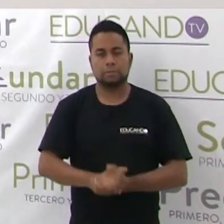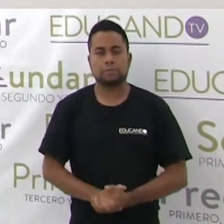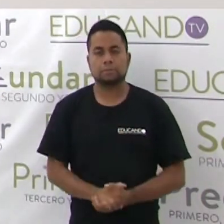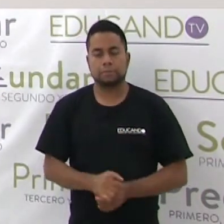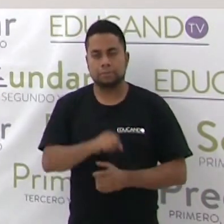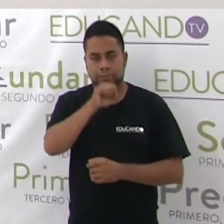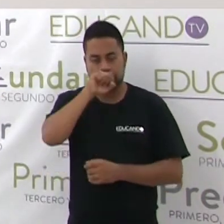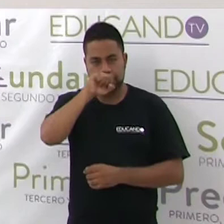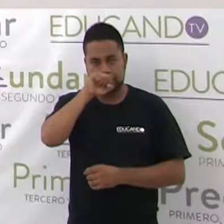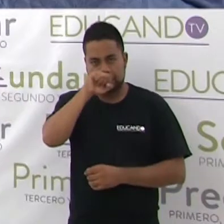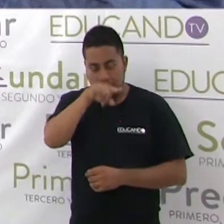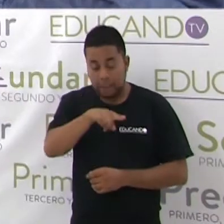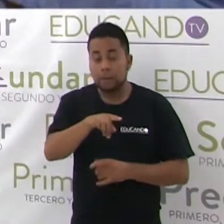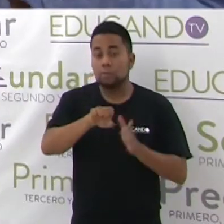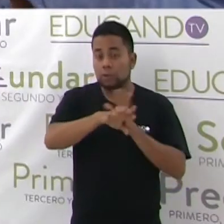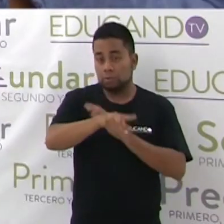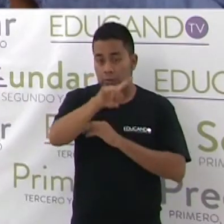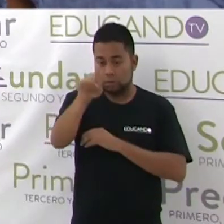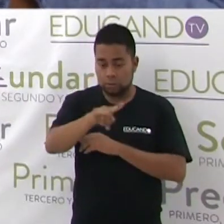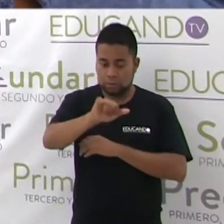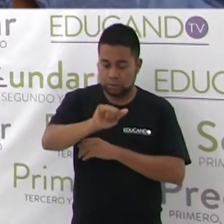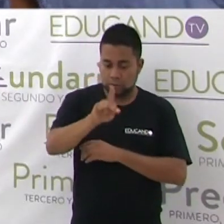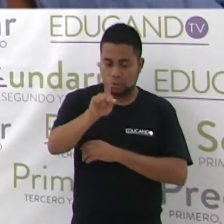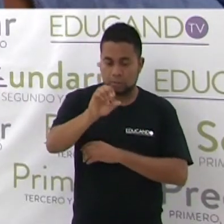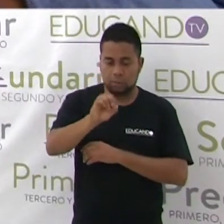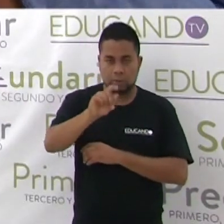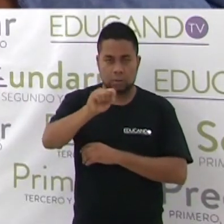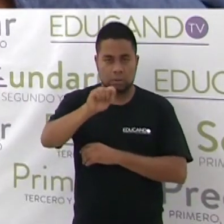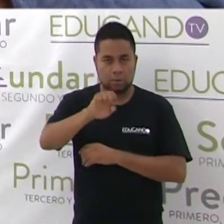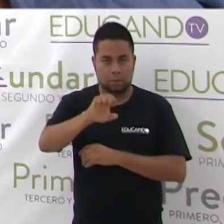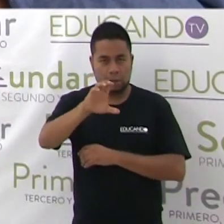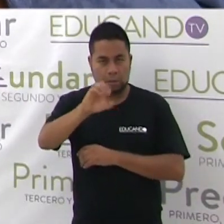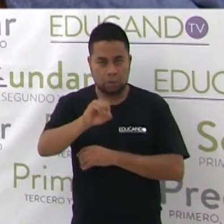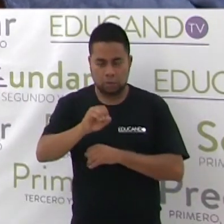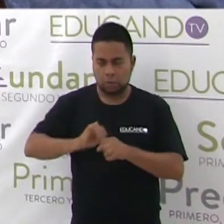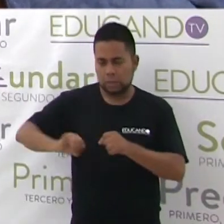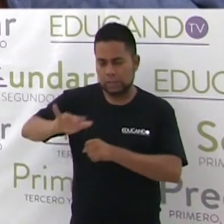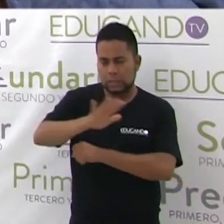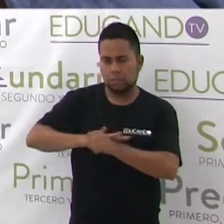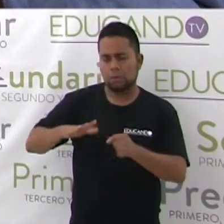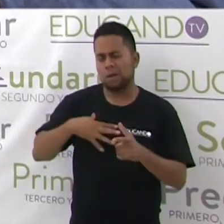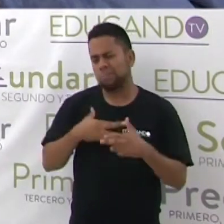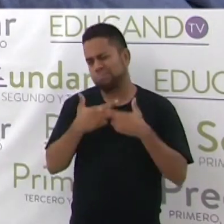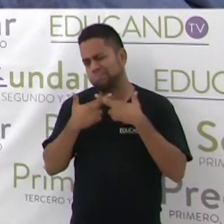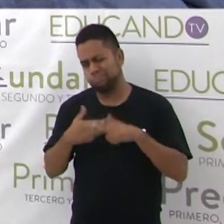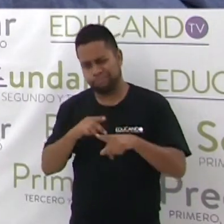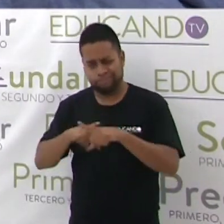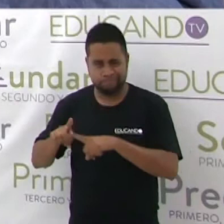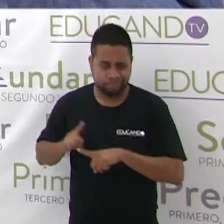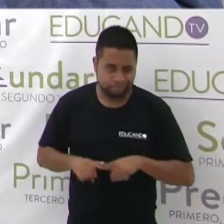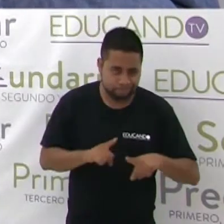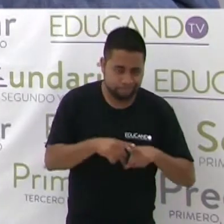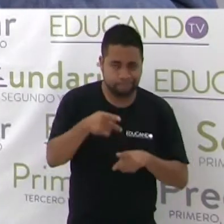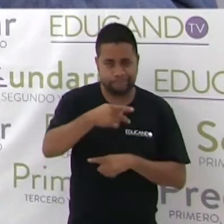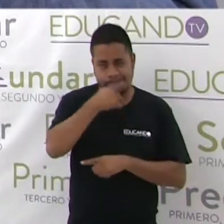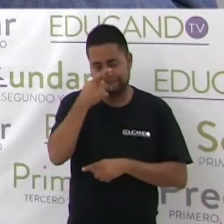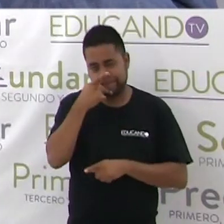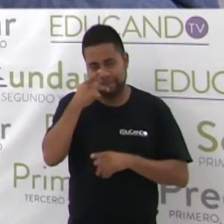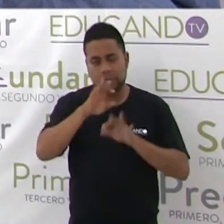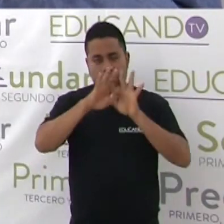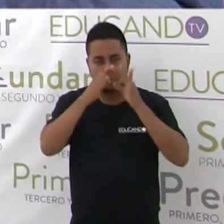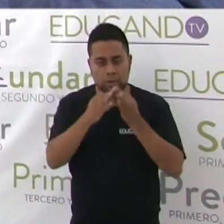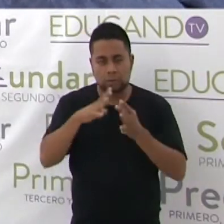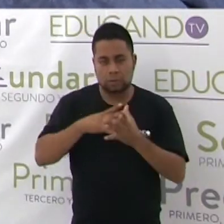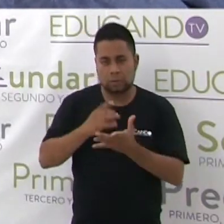el zapoteco del Istmo, aquí sí es una gran variedad la que tenemos en cuanto al zapoteco y por lo tanto